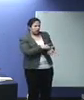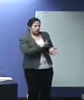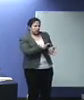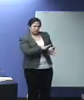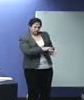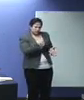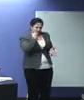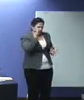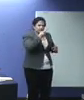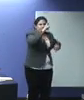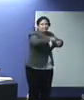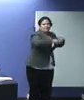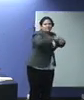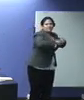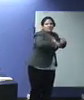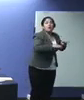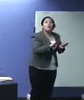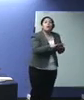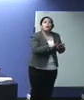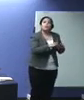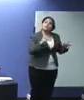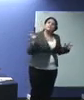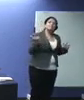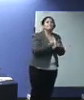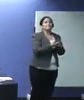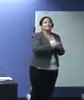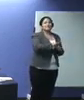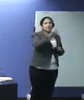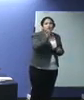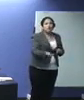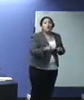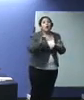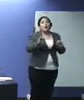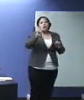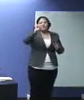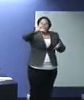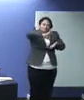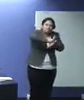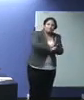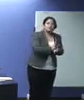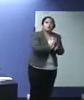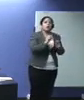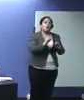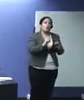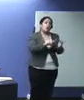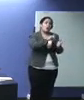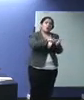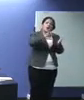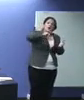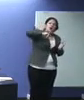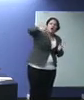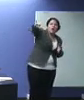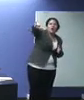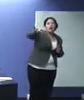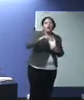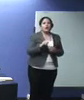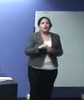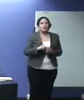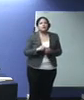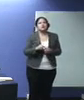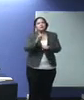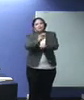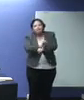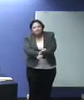través de la muerte o a través de la marginación en lugares alejados, en habitaciones apartadas, para que